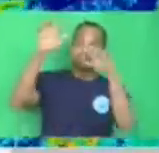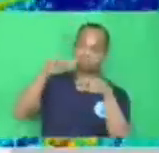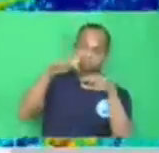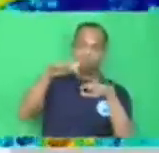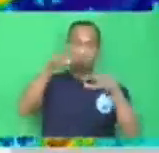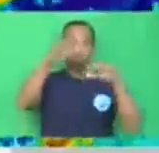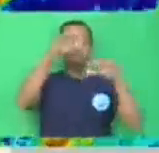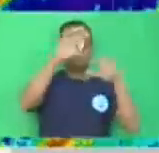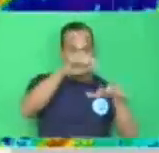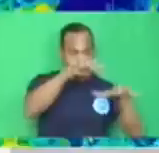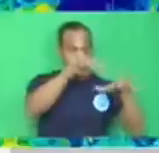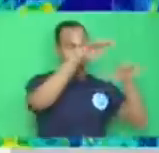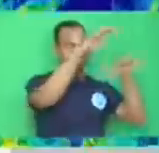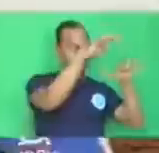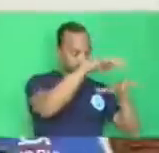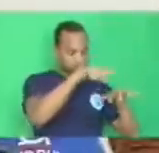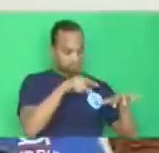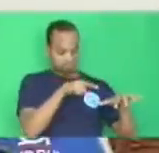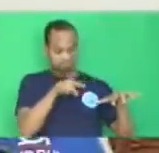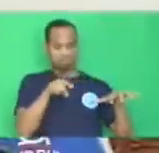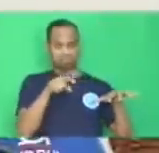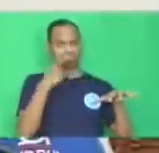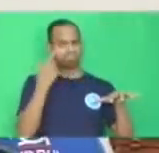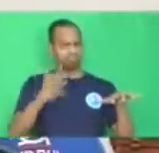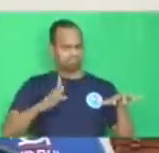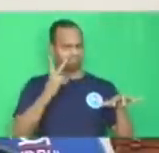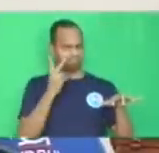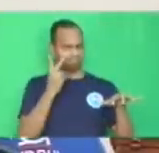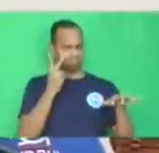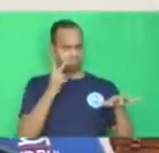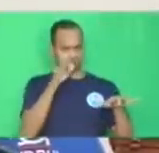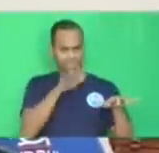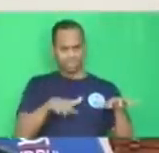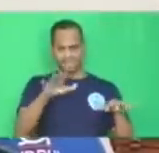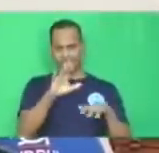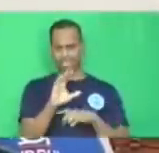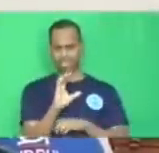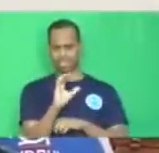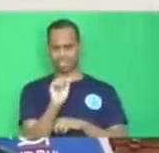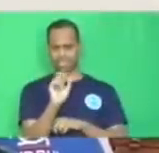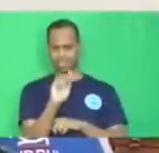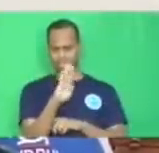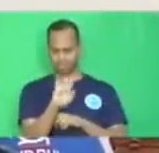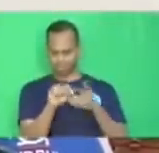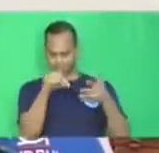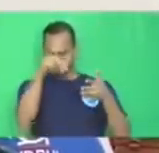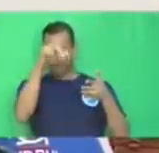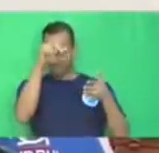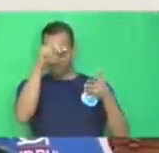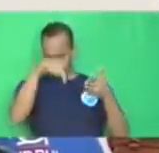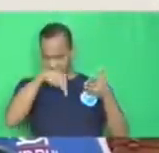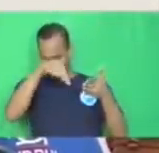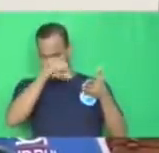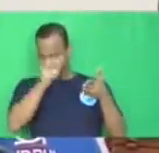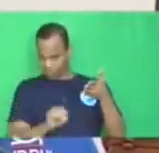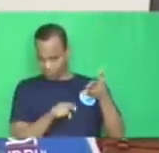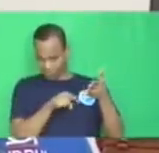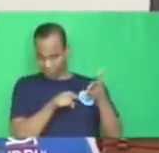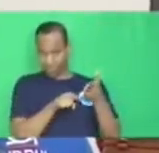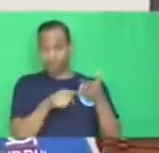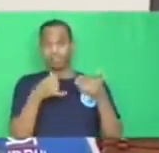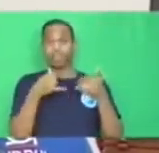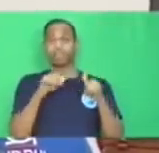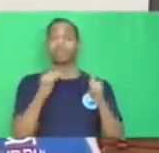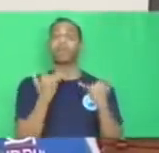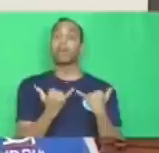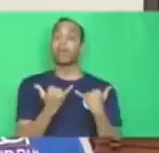precipitaciones considerables se reflejaron en el litoral caribeño, todavía en la tarde y noche de